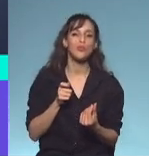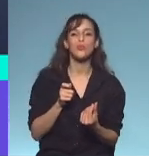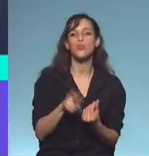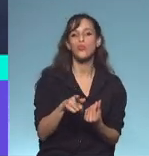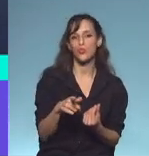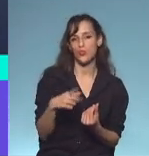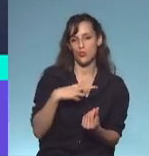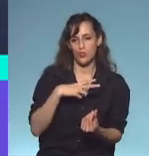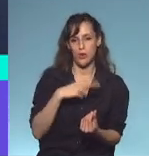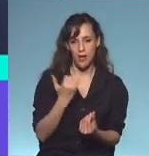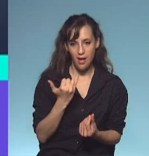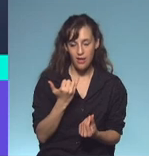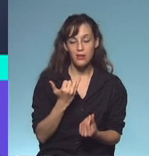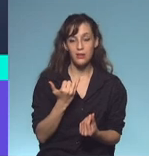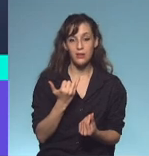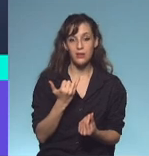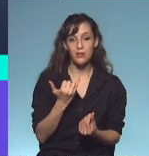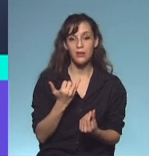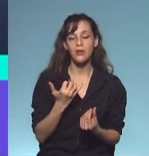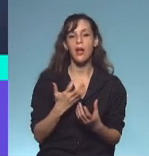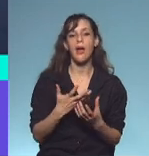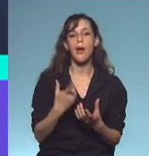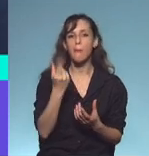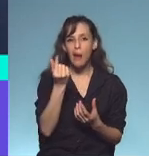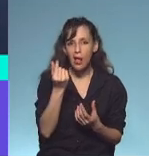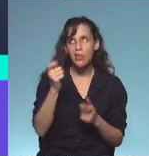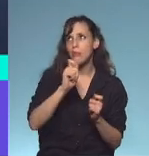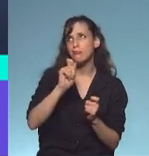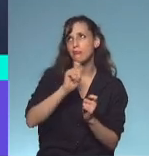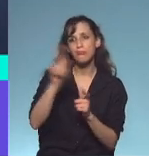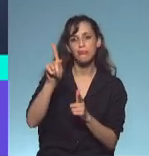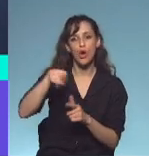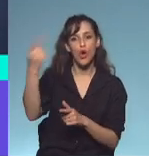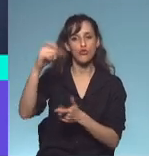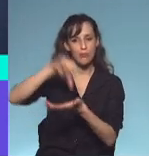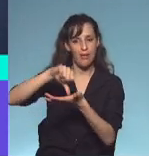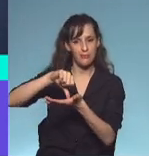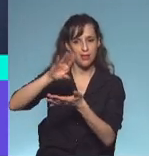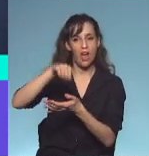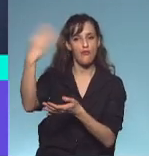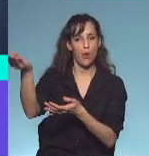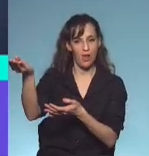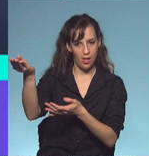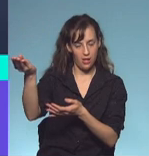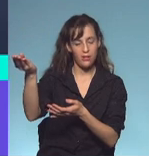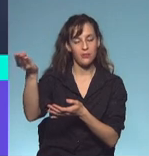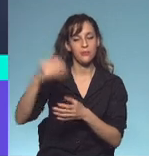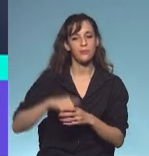de riqueza no está afuera de la Argentina. Y que nosotros